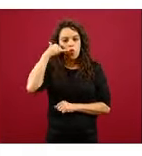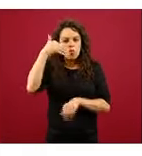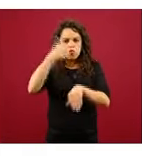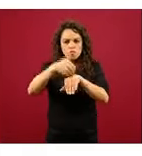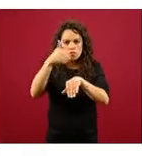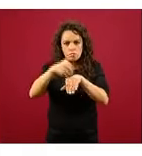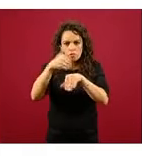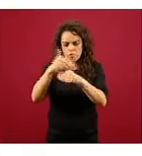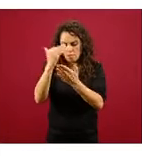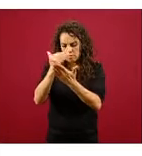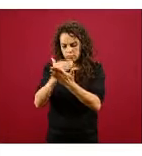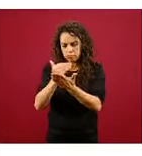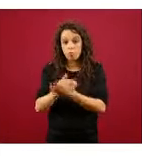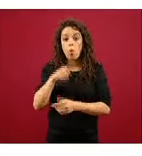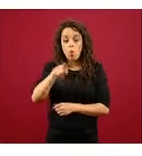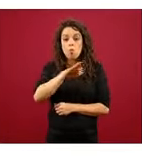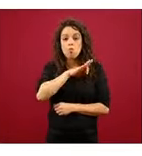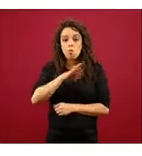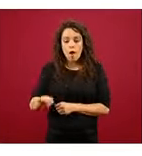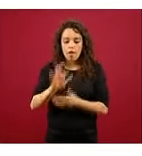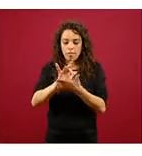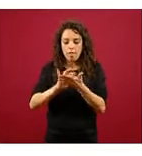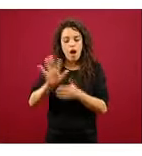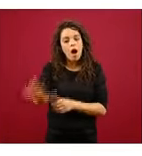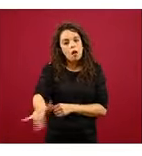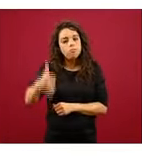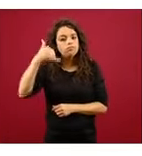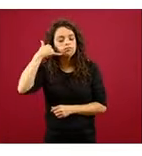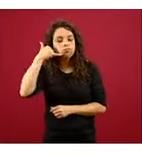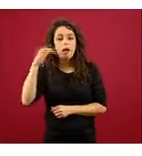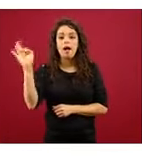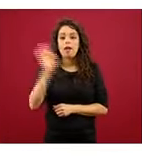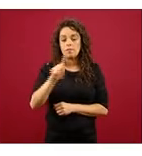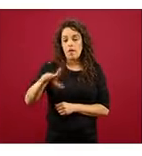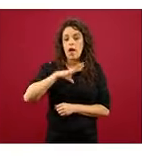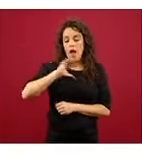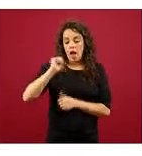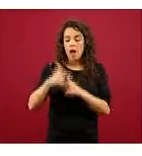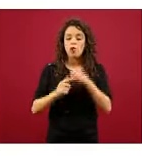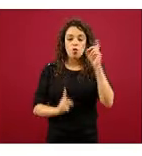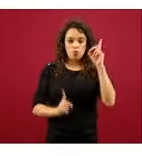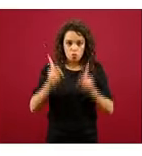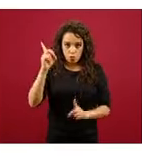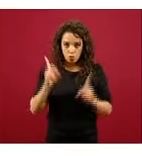que pueden llamar en caso de tener alguna duda o comunicarse, ¿no? Vía,